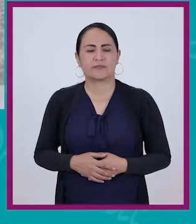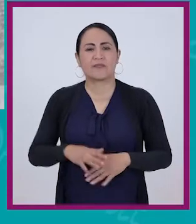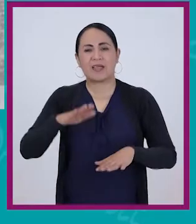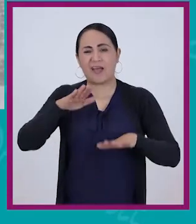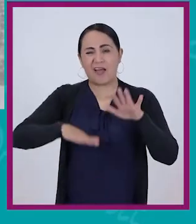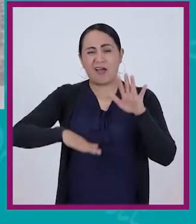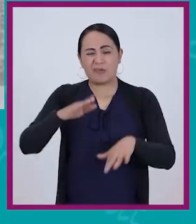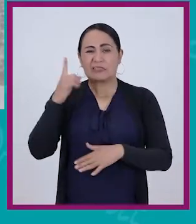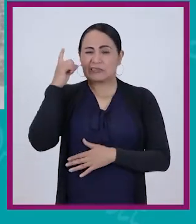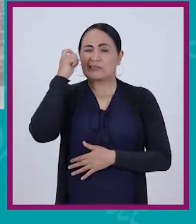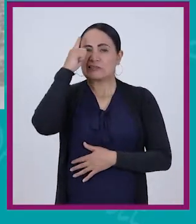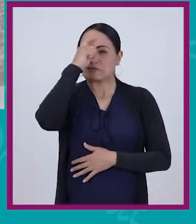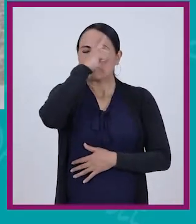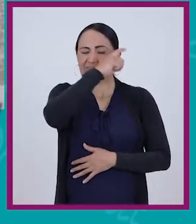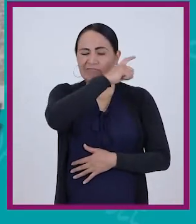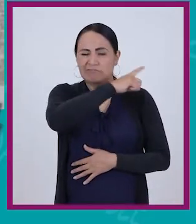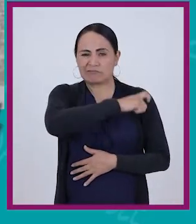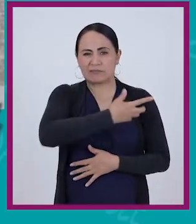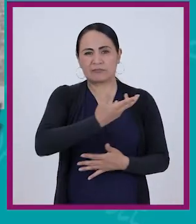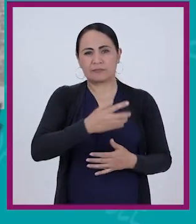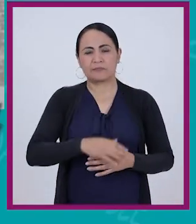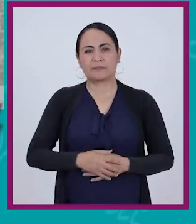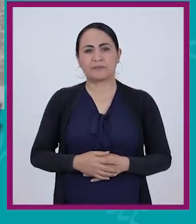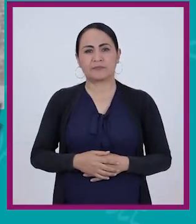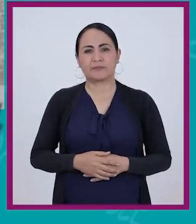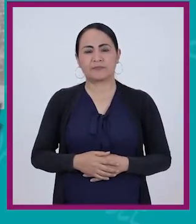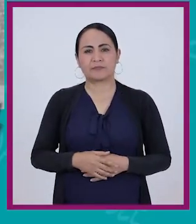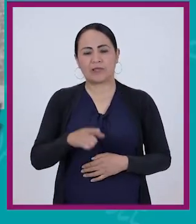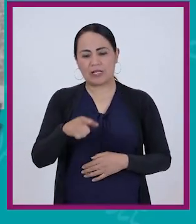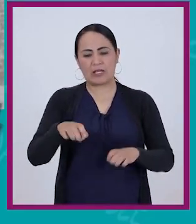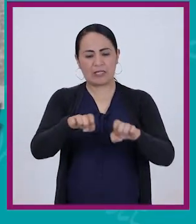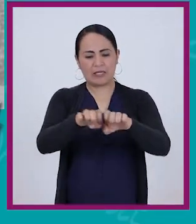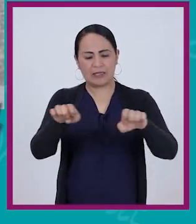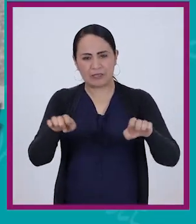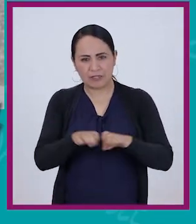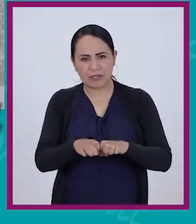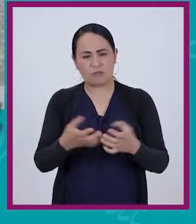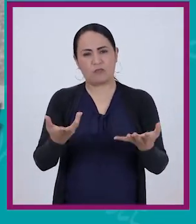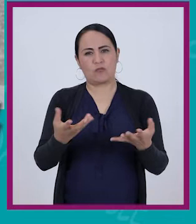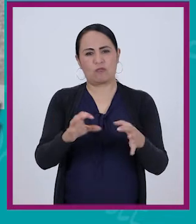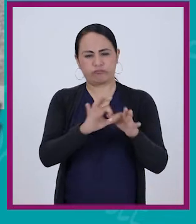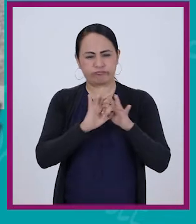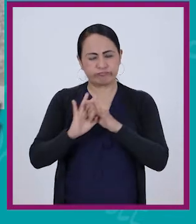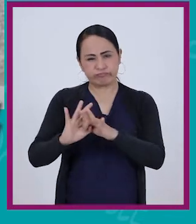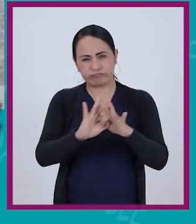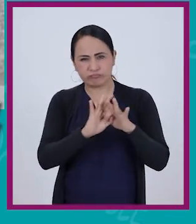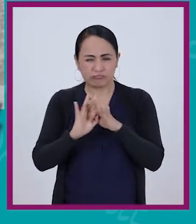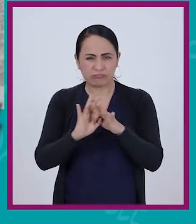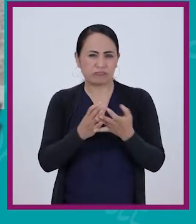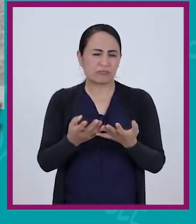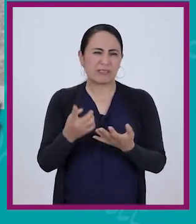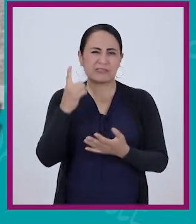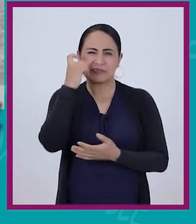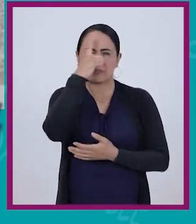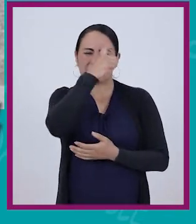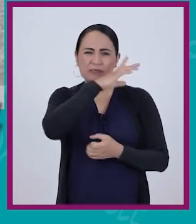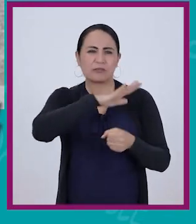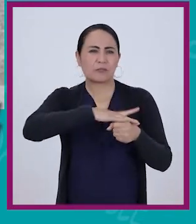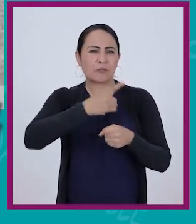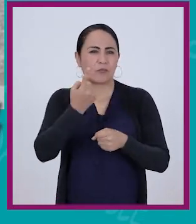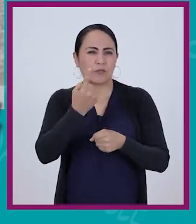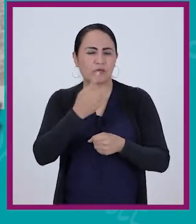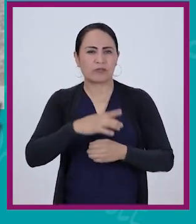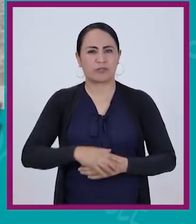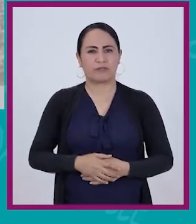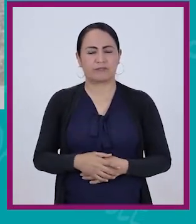Una de las principales dificultades que suelen presentarse en el trabajo colaborativo o en el trabajo